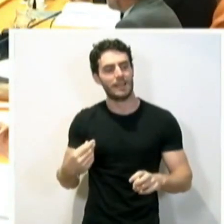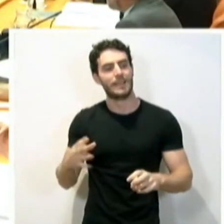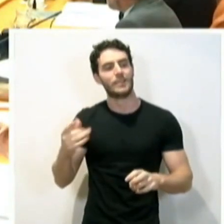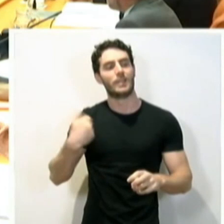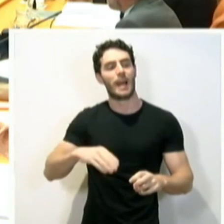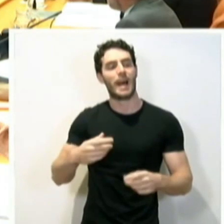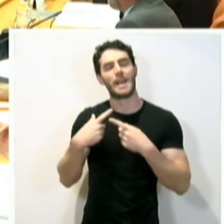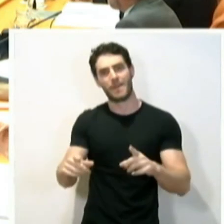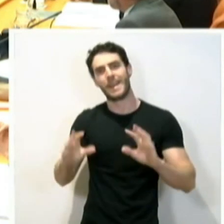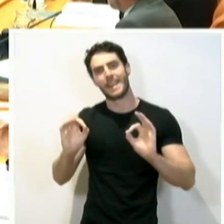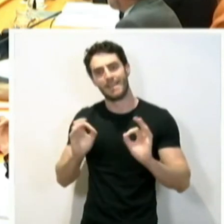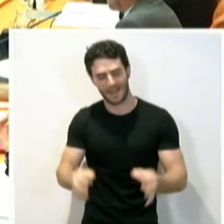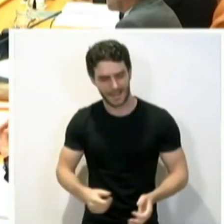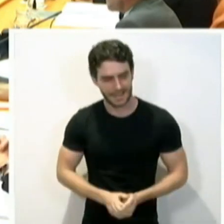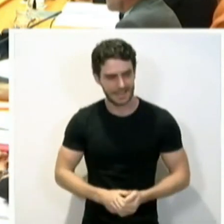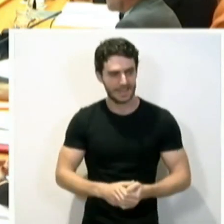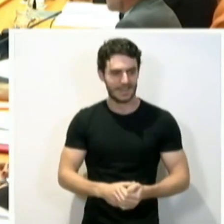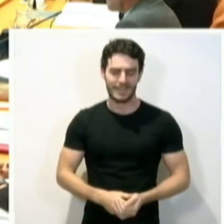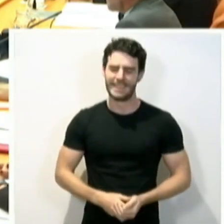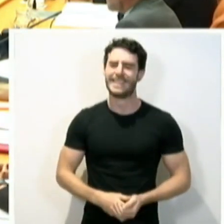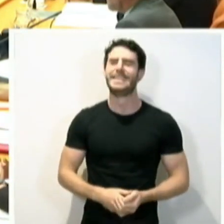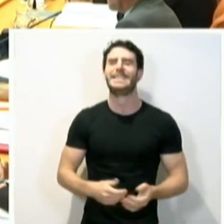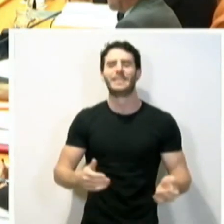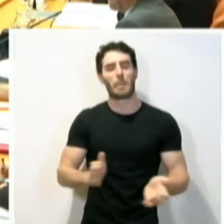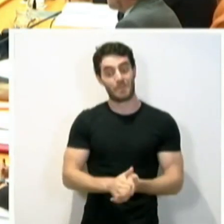eso ya es otra historia, ¿no? Eso le parece que no.